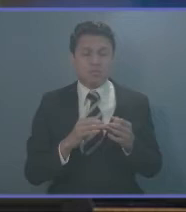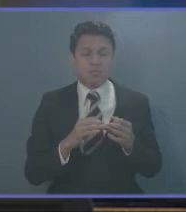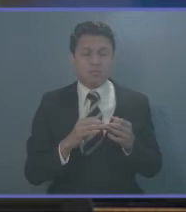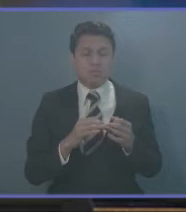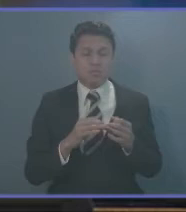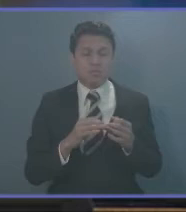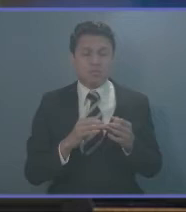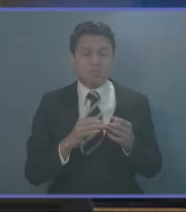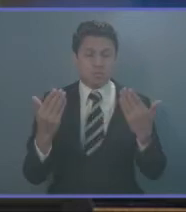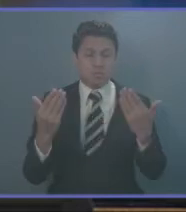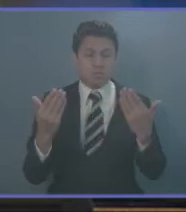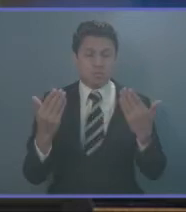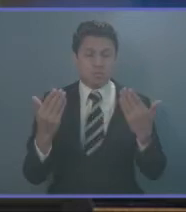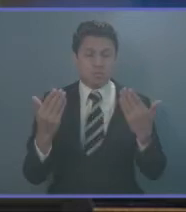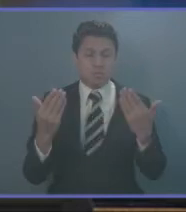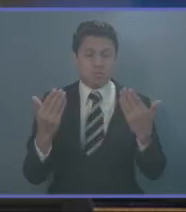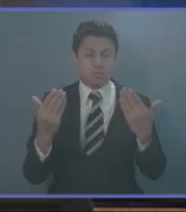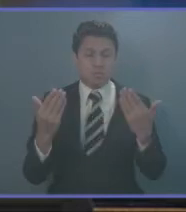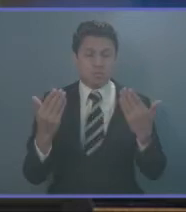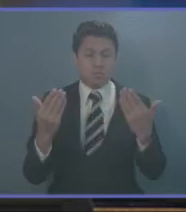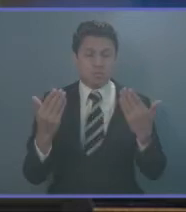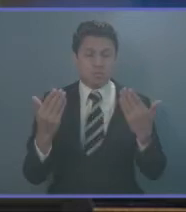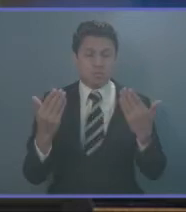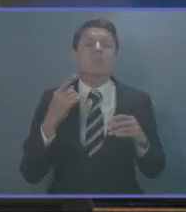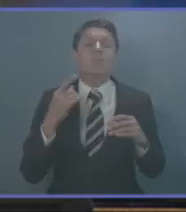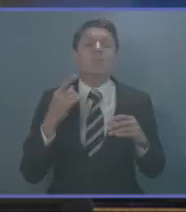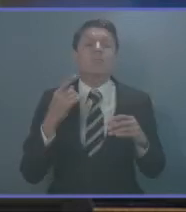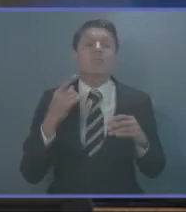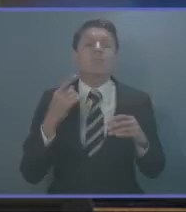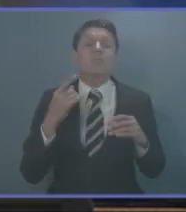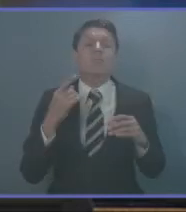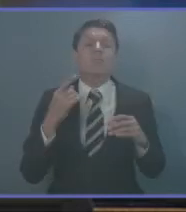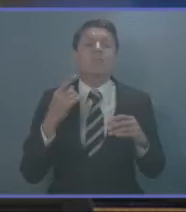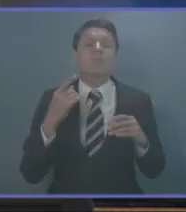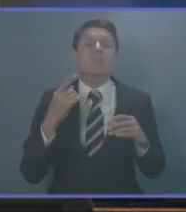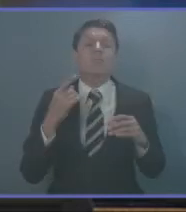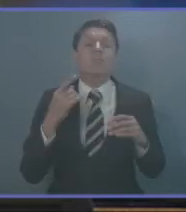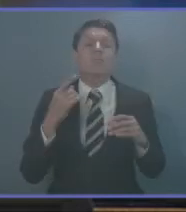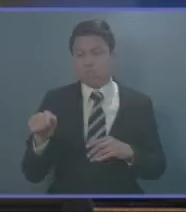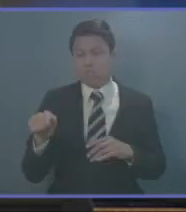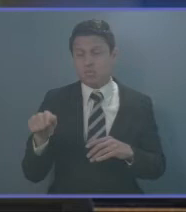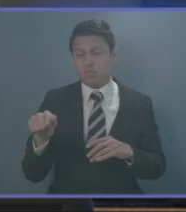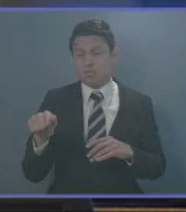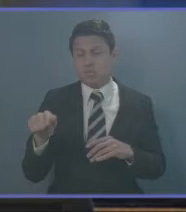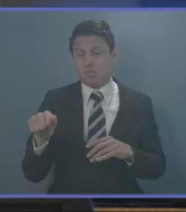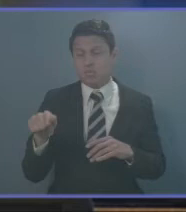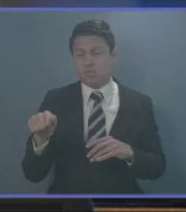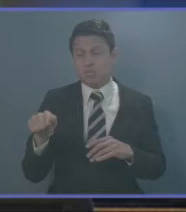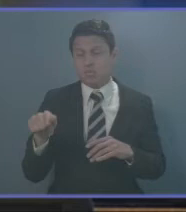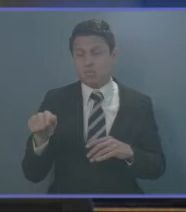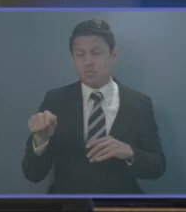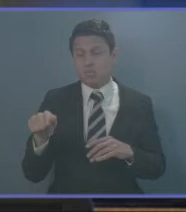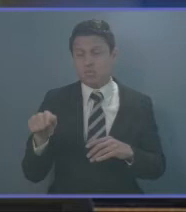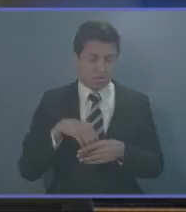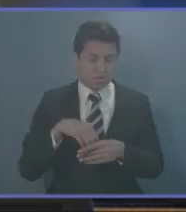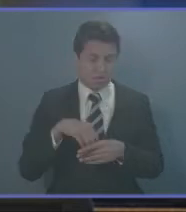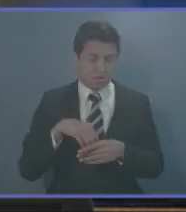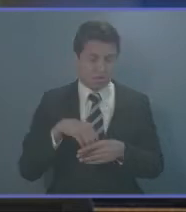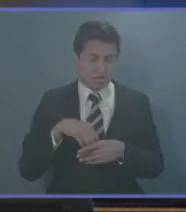hubiere sido exigido por el colector, banco, financieras o cualquier otra institución autorizada para recibir dicho